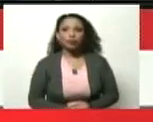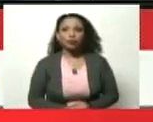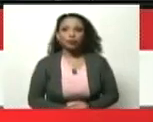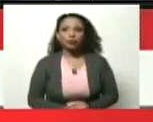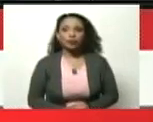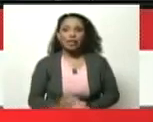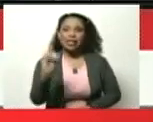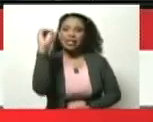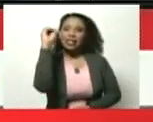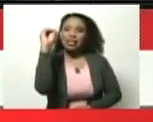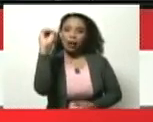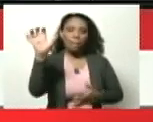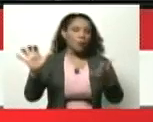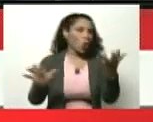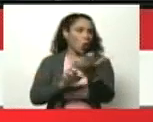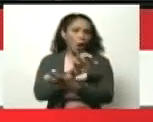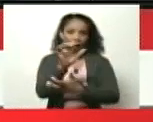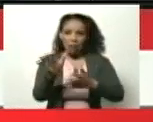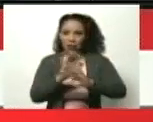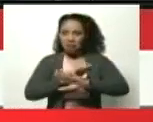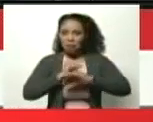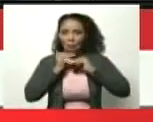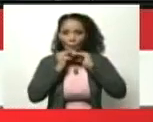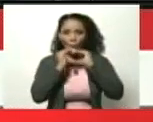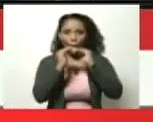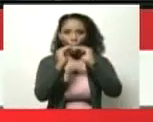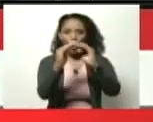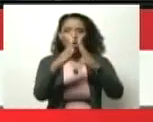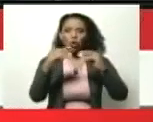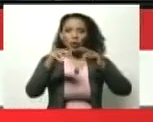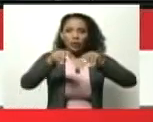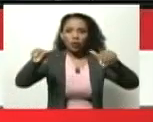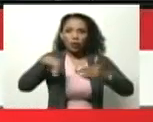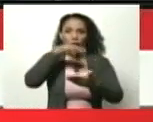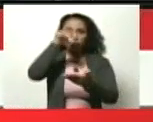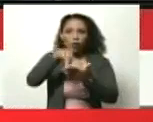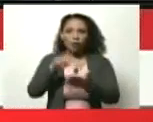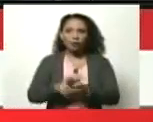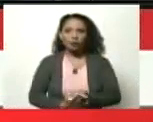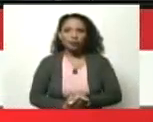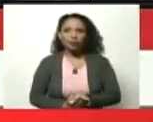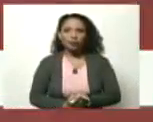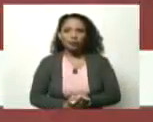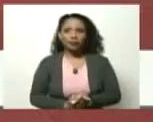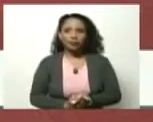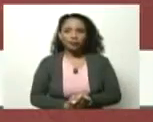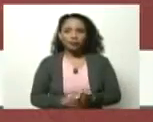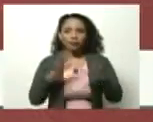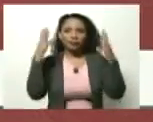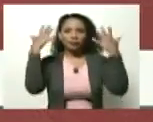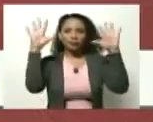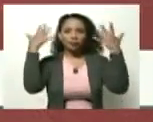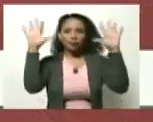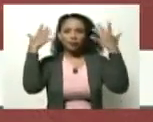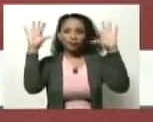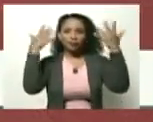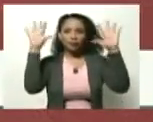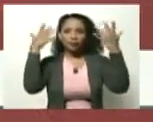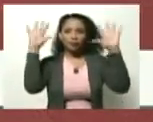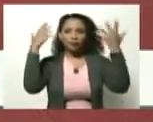Cero problema en todo el territorio nacional. Una jornada.